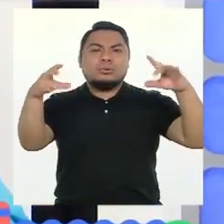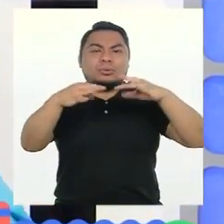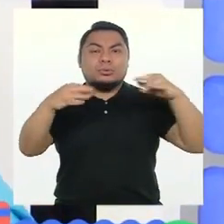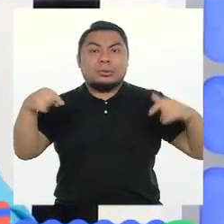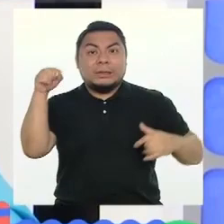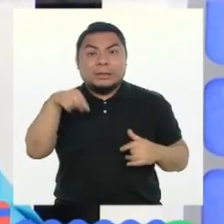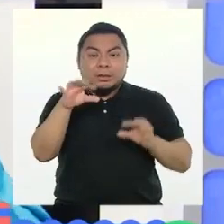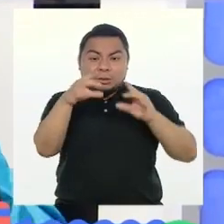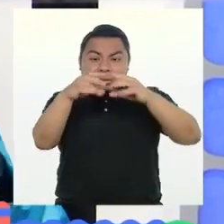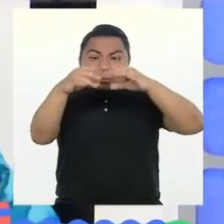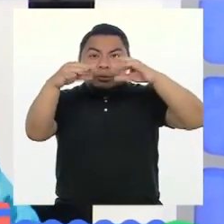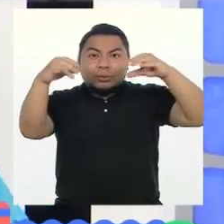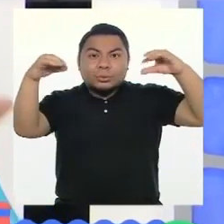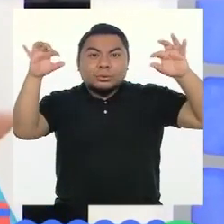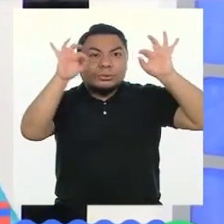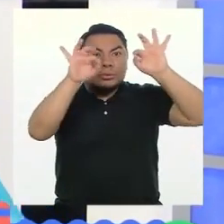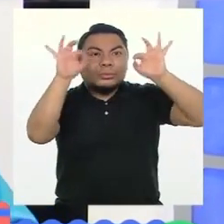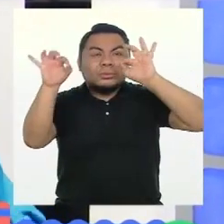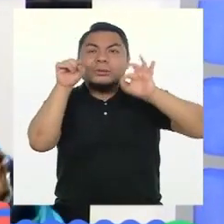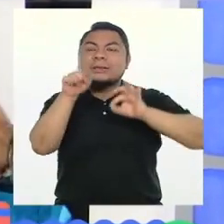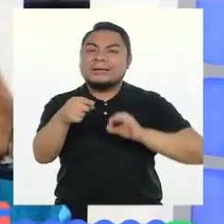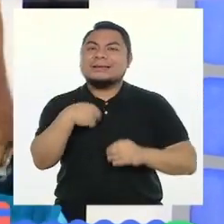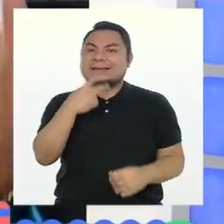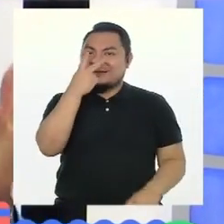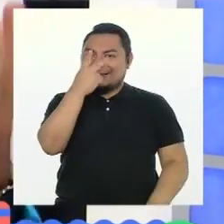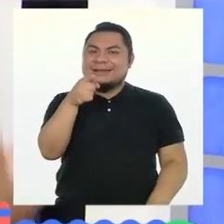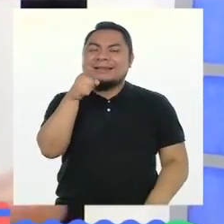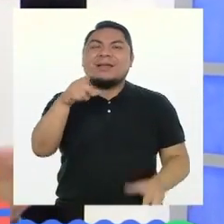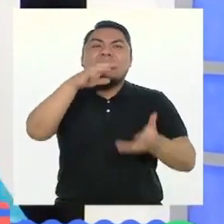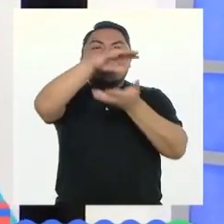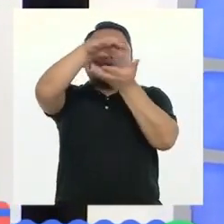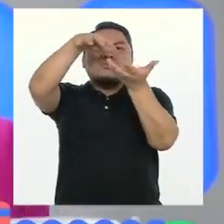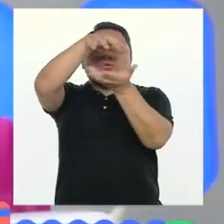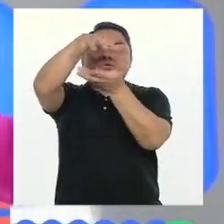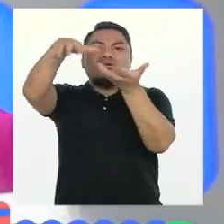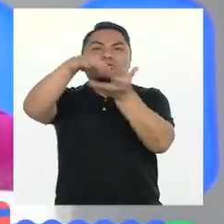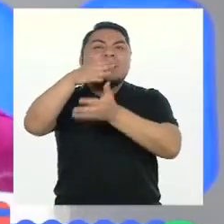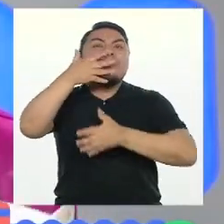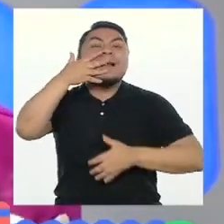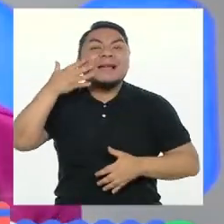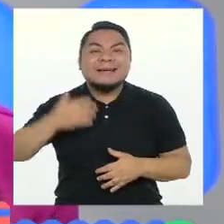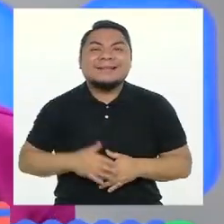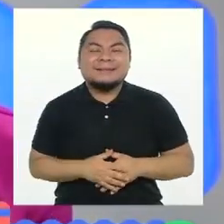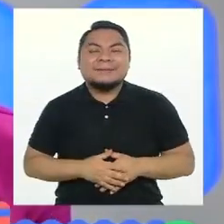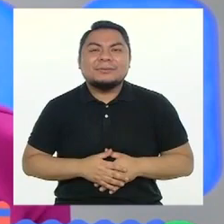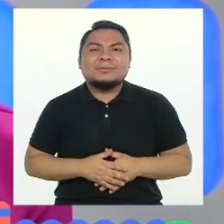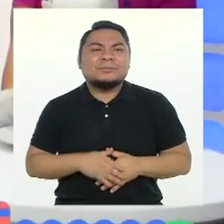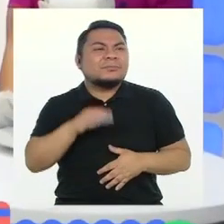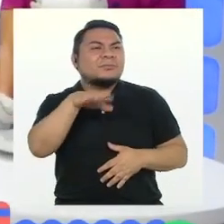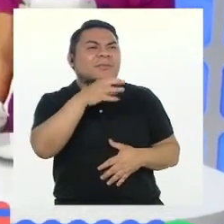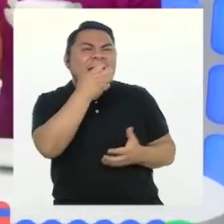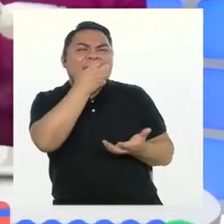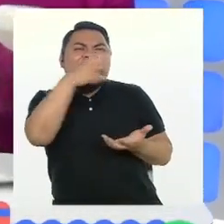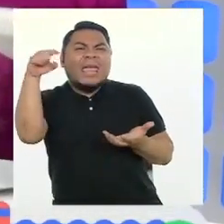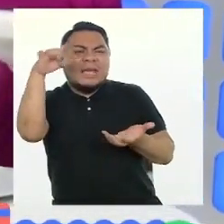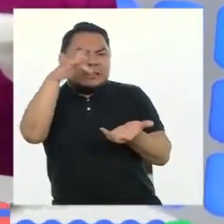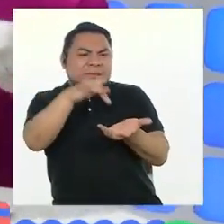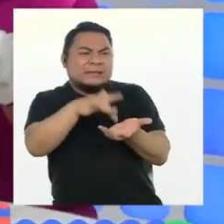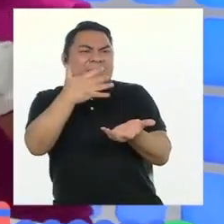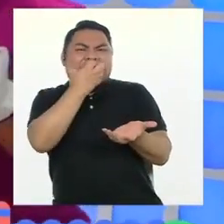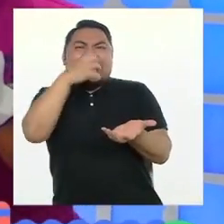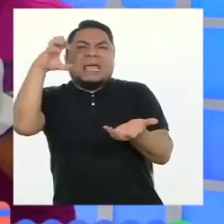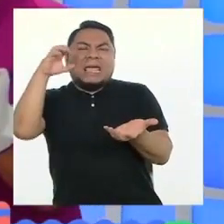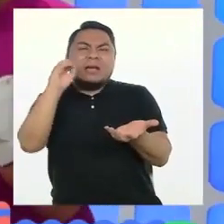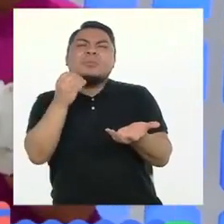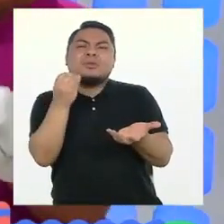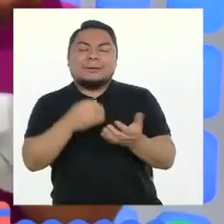pequeñas perlas de agua flotantes son lo que nosotros vemos como una nube blanca. ¿Y por qué quema cuando lo tocas? Fíjate, Jenny,